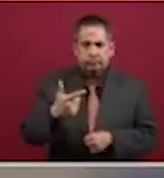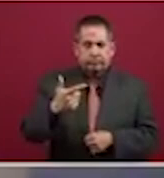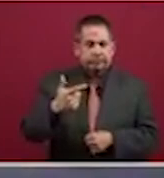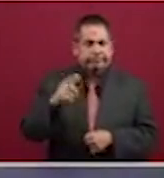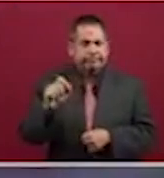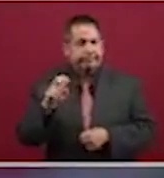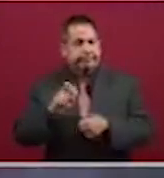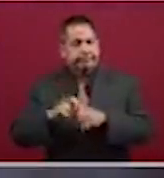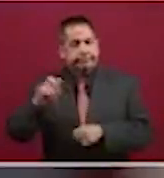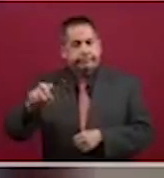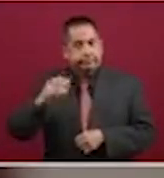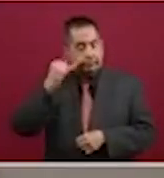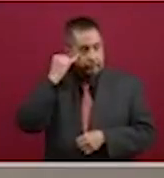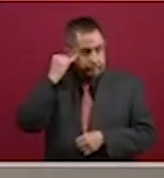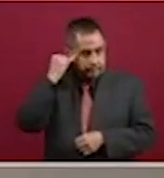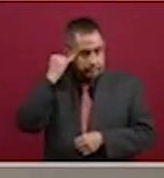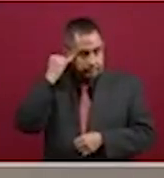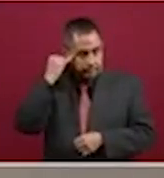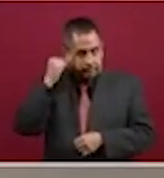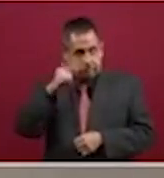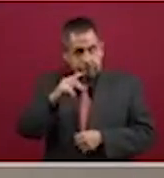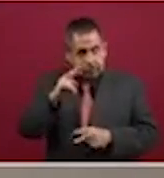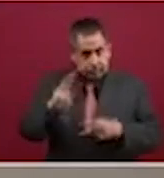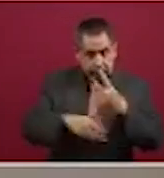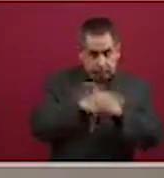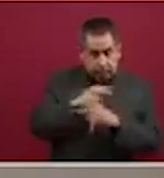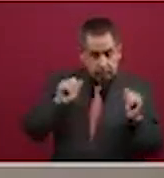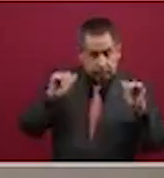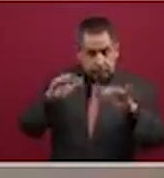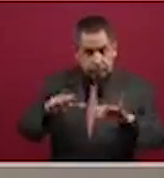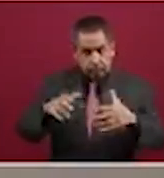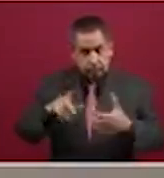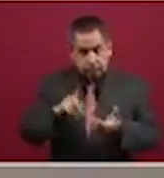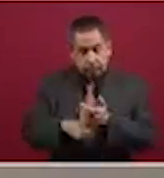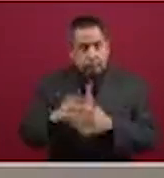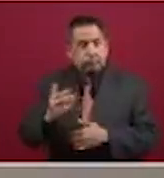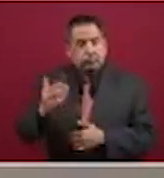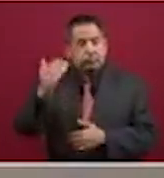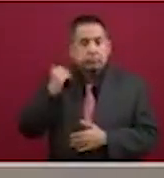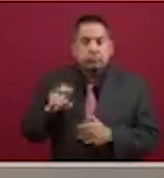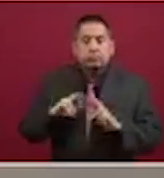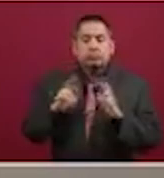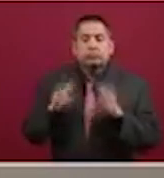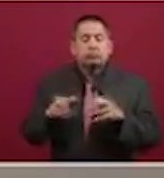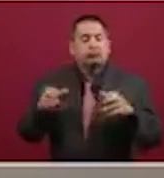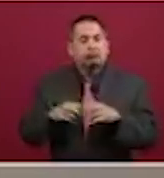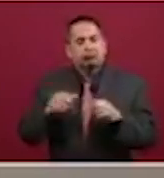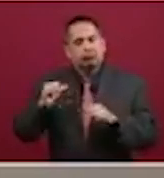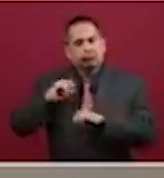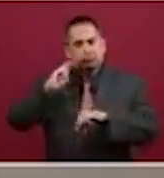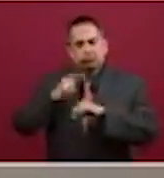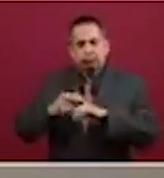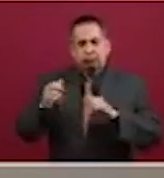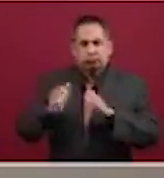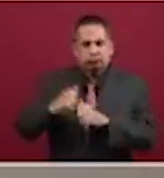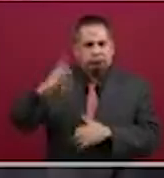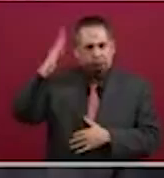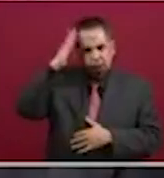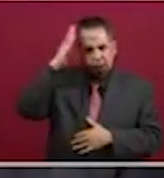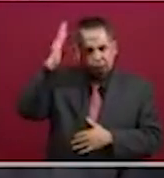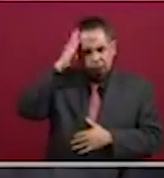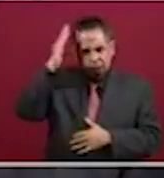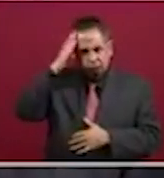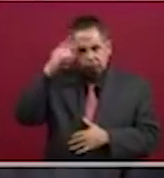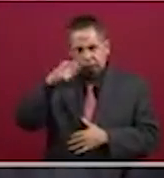saber si tiene contemplado a asistir toda vez que la reunión pues la cumbre es con líderes y